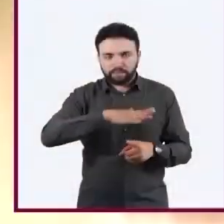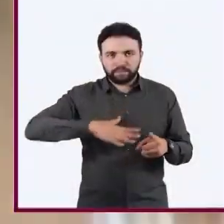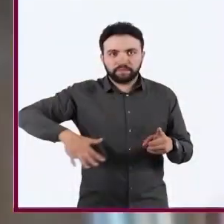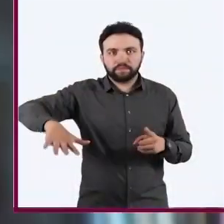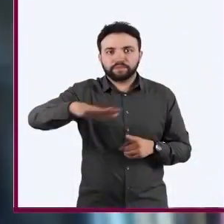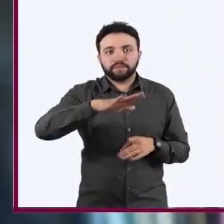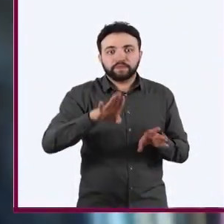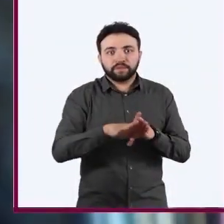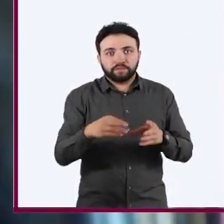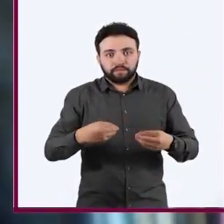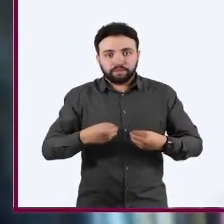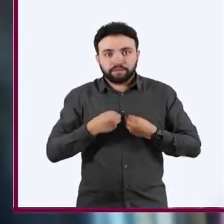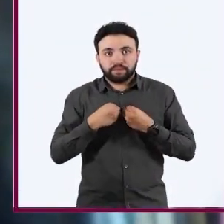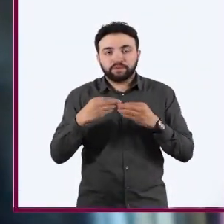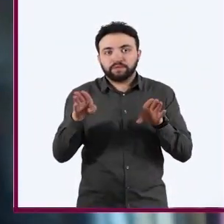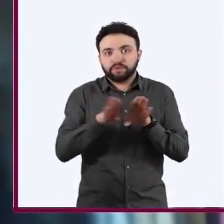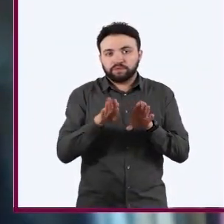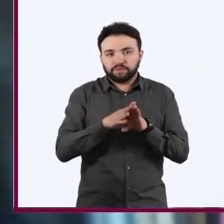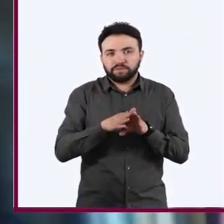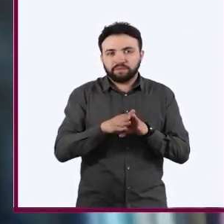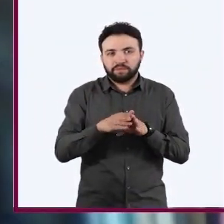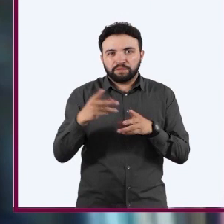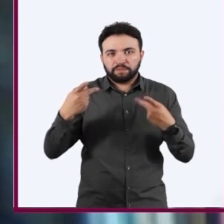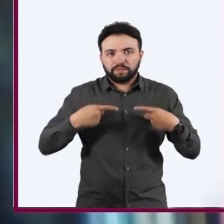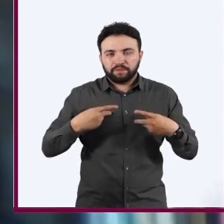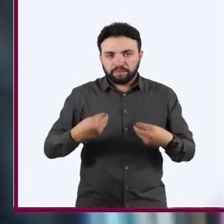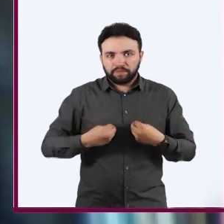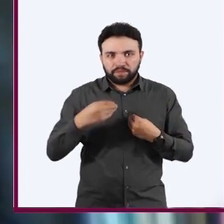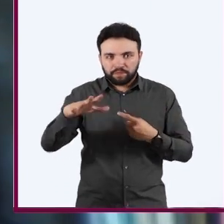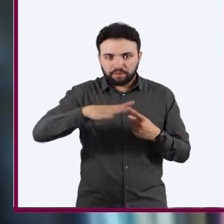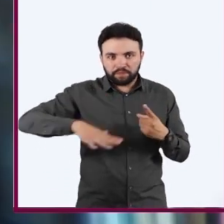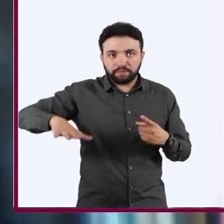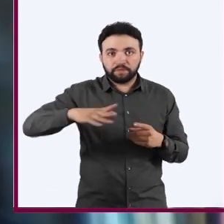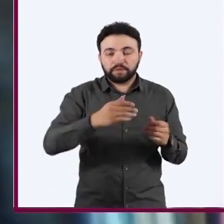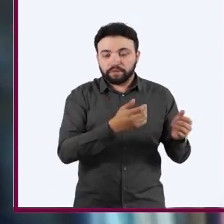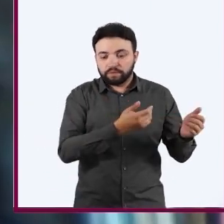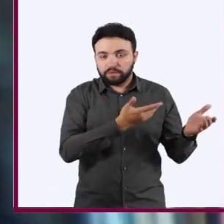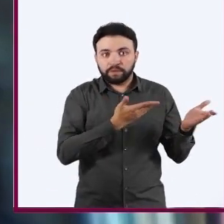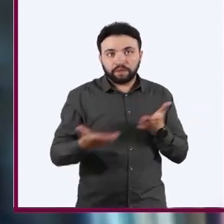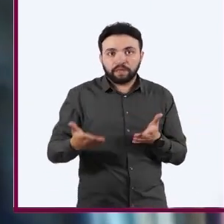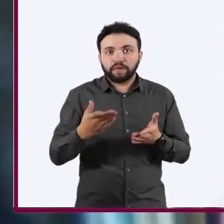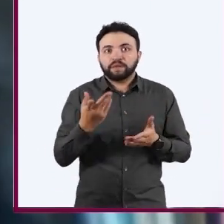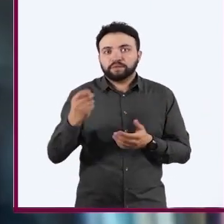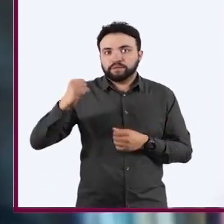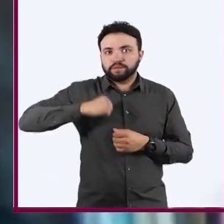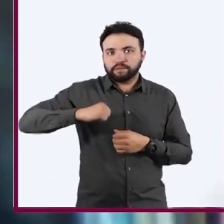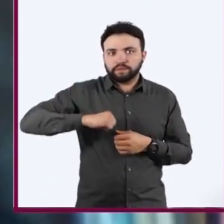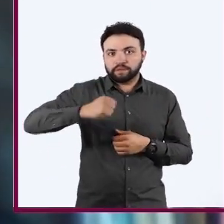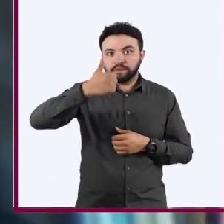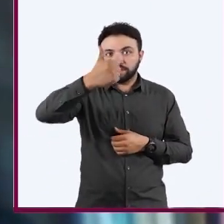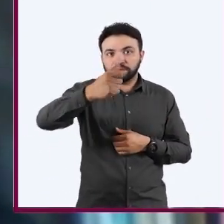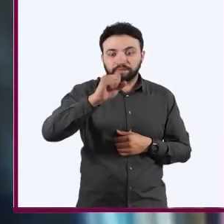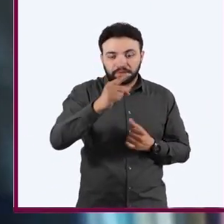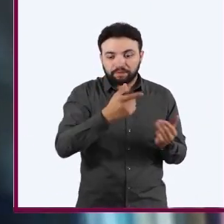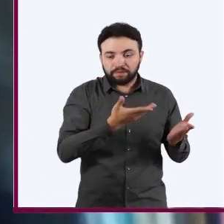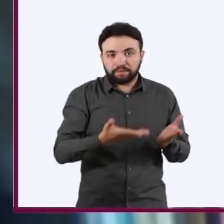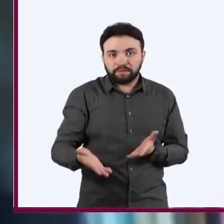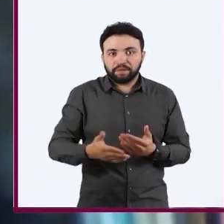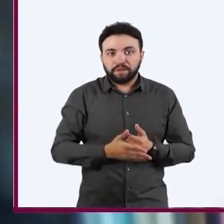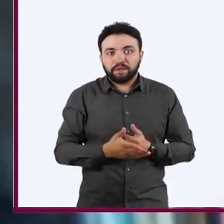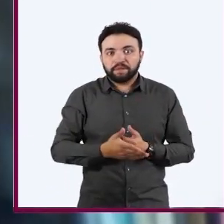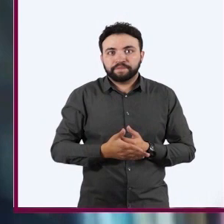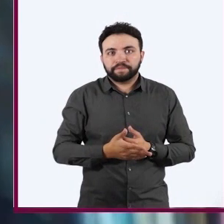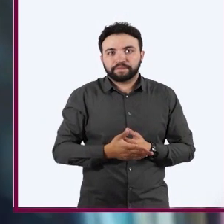Primeros habitantes del cerro que hoy conocemos como Xochicalco llegaron en la primera mitad del siglo VI a este